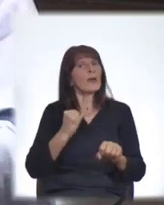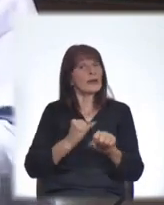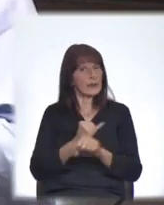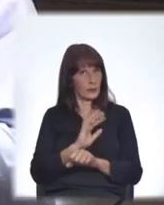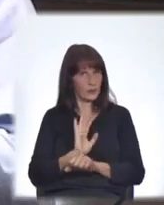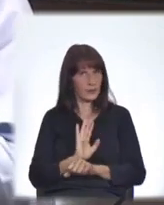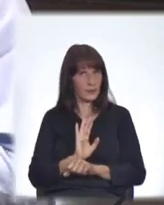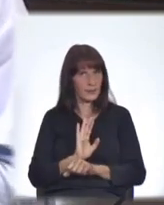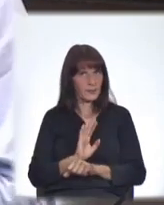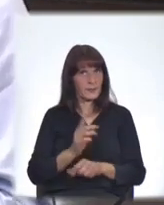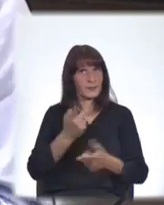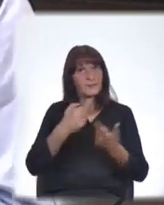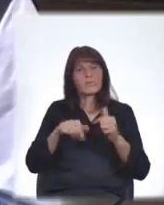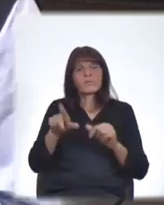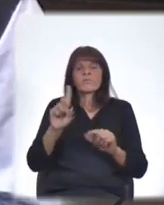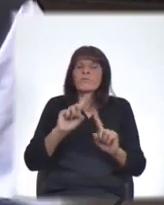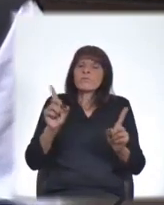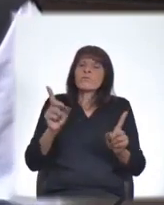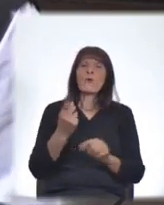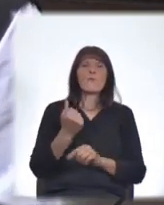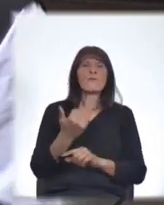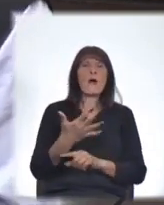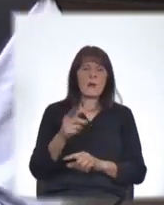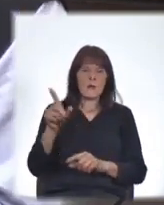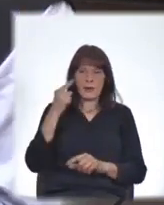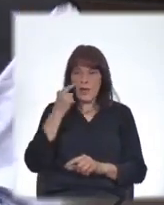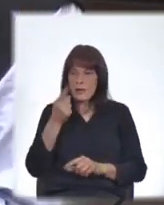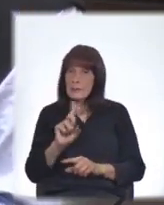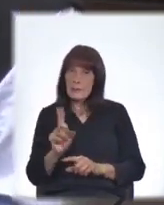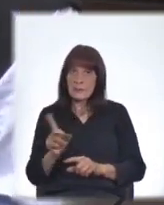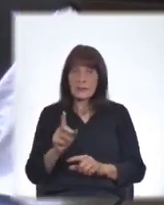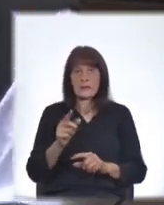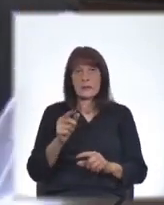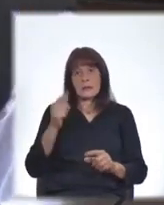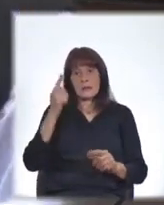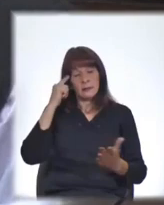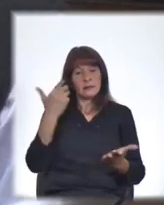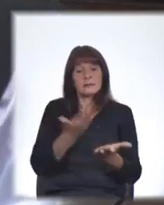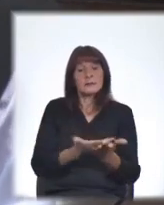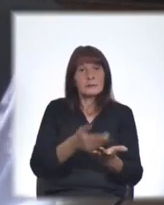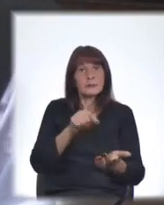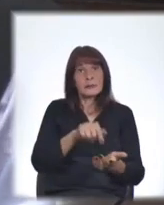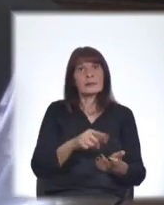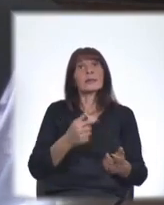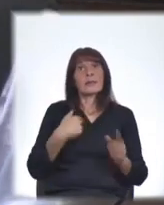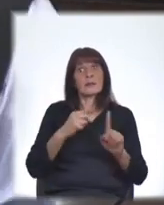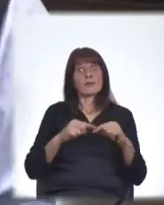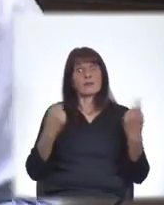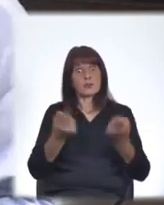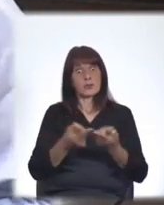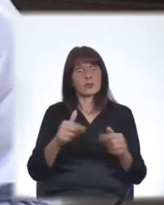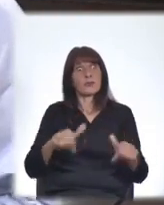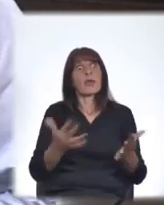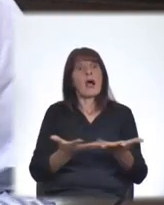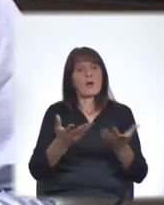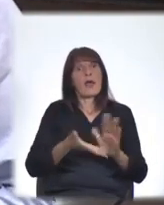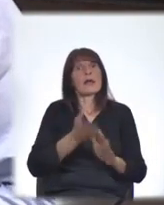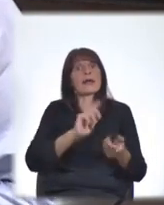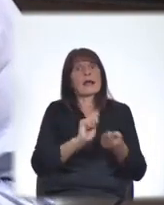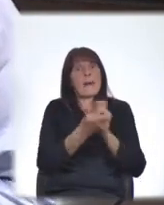error en no valorar y colocar sobre la mesa de que estamos en presencia de una transformación mucho más